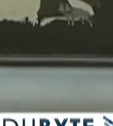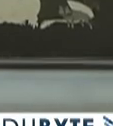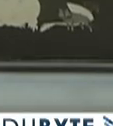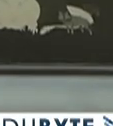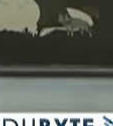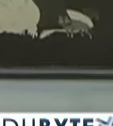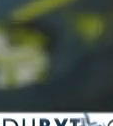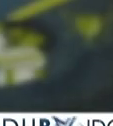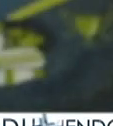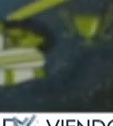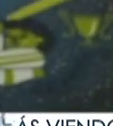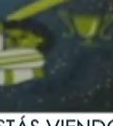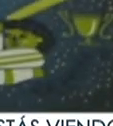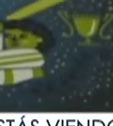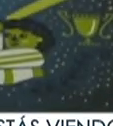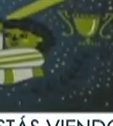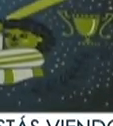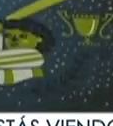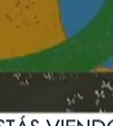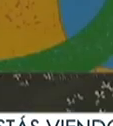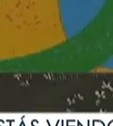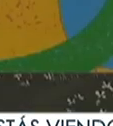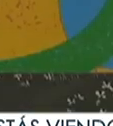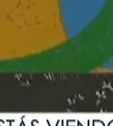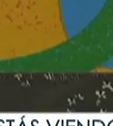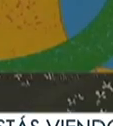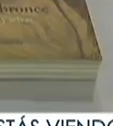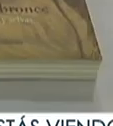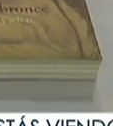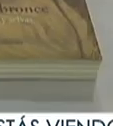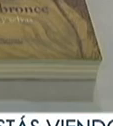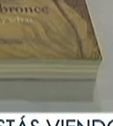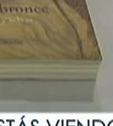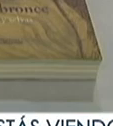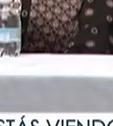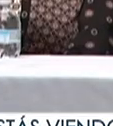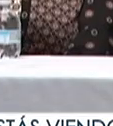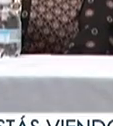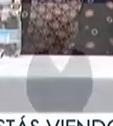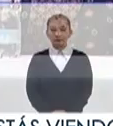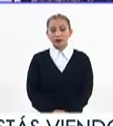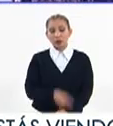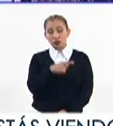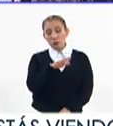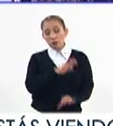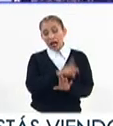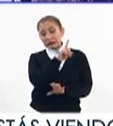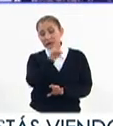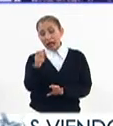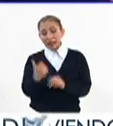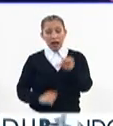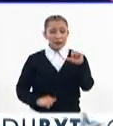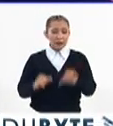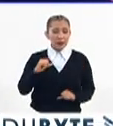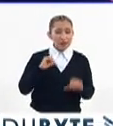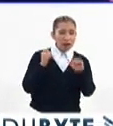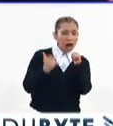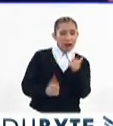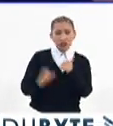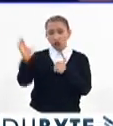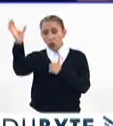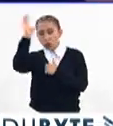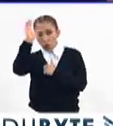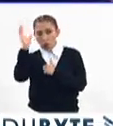En Entre sus más de 100 actividades artísticas